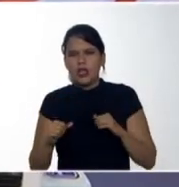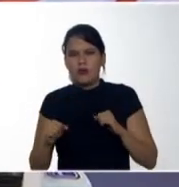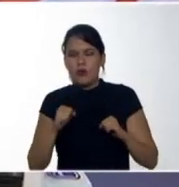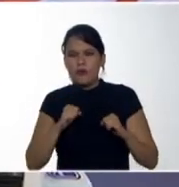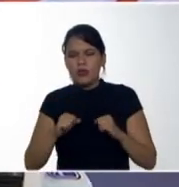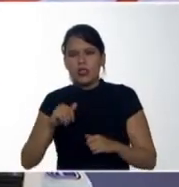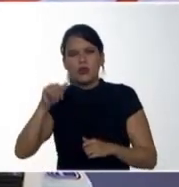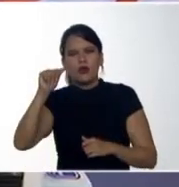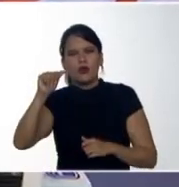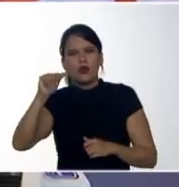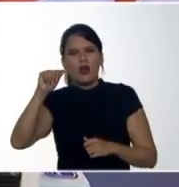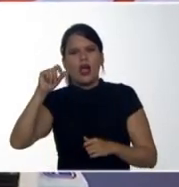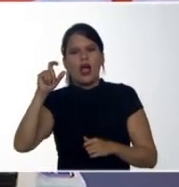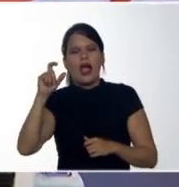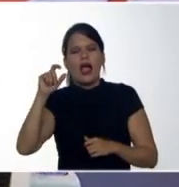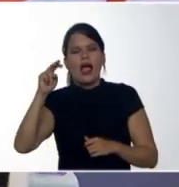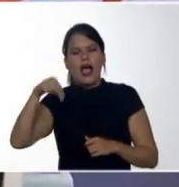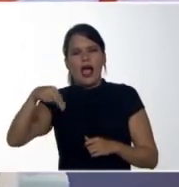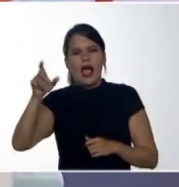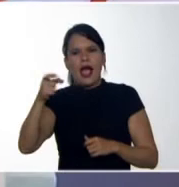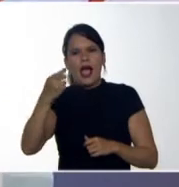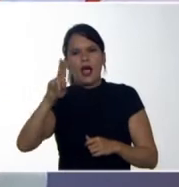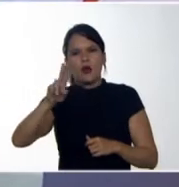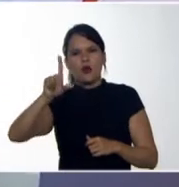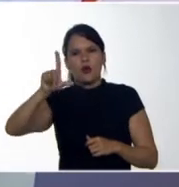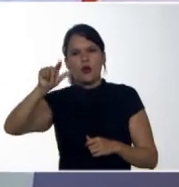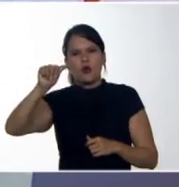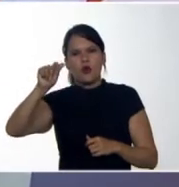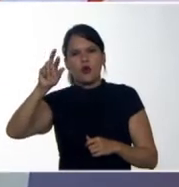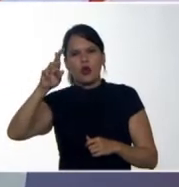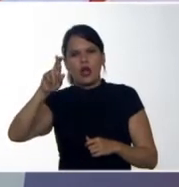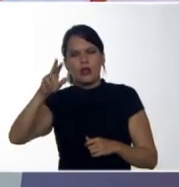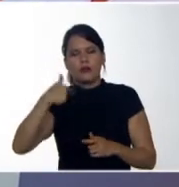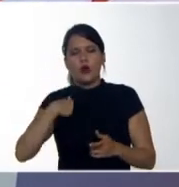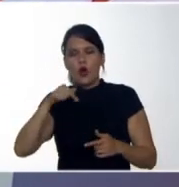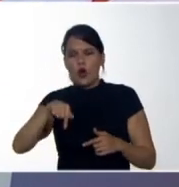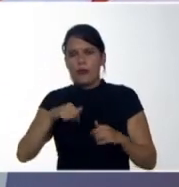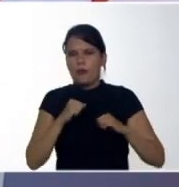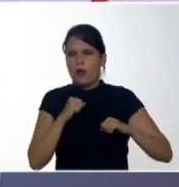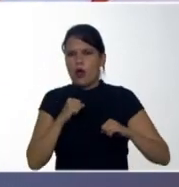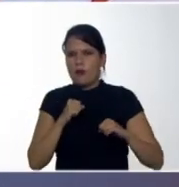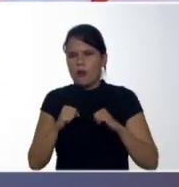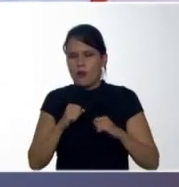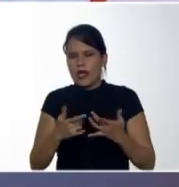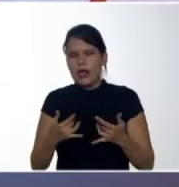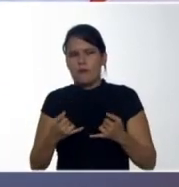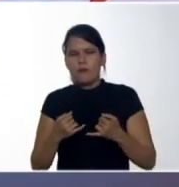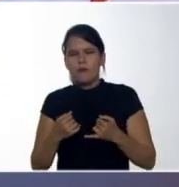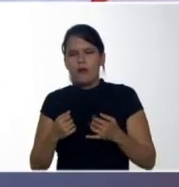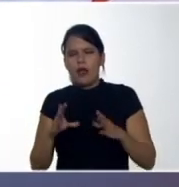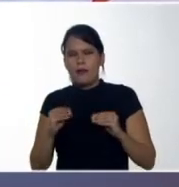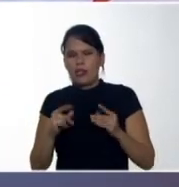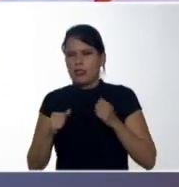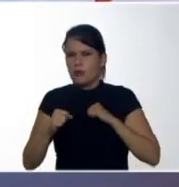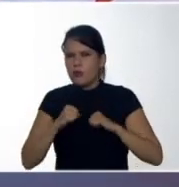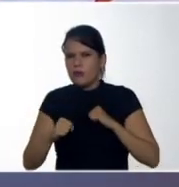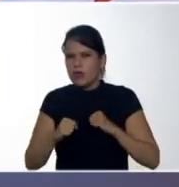angular. Esta vez estábamos relacionando el momento angular con el movimiento perpetuo. Entonces, para